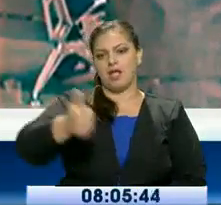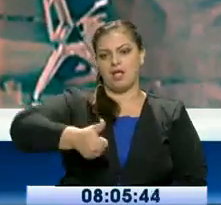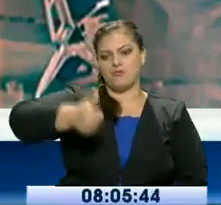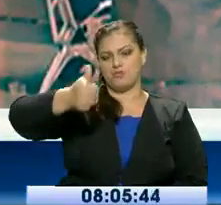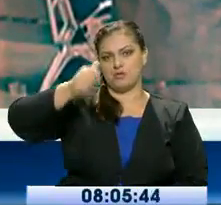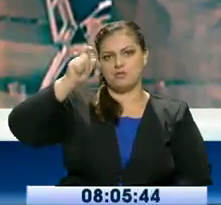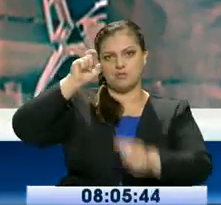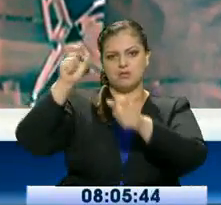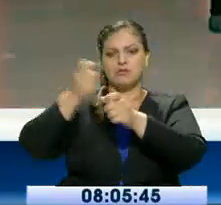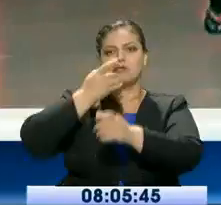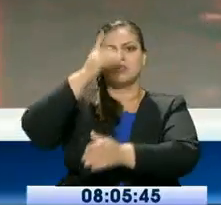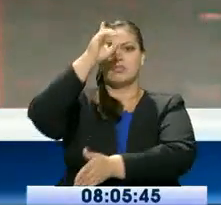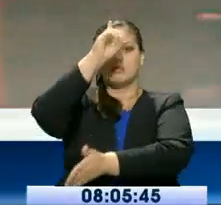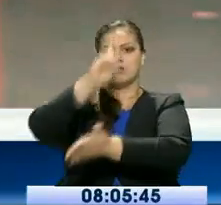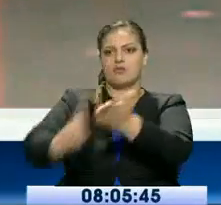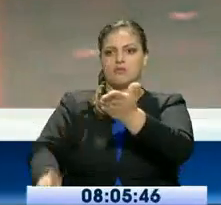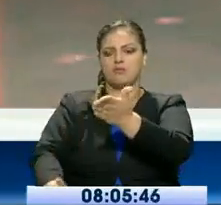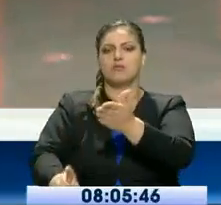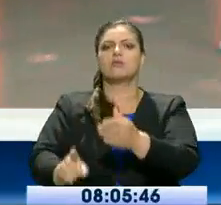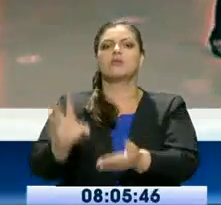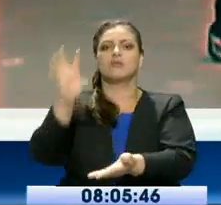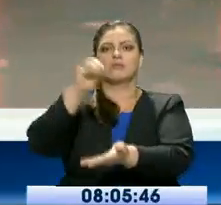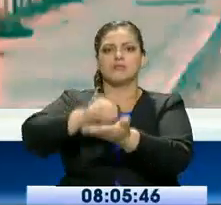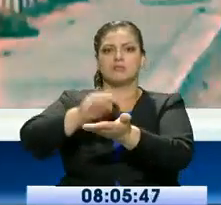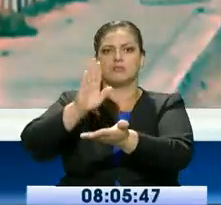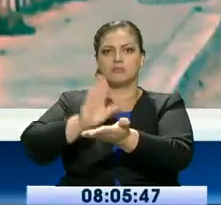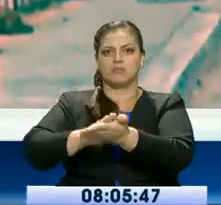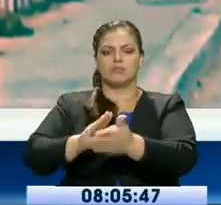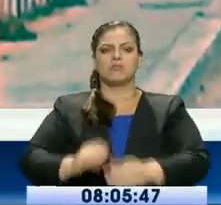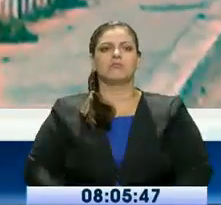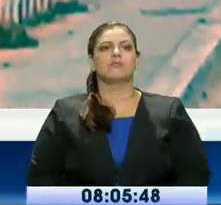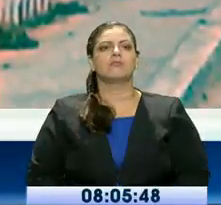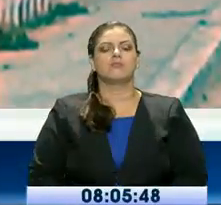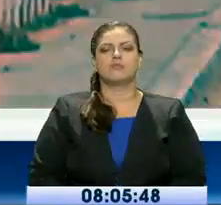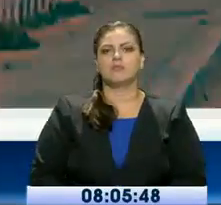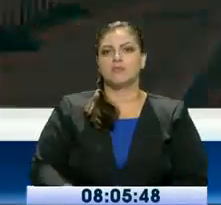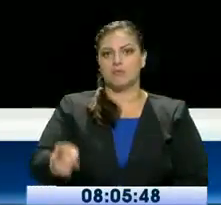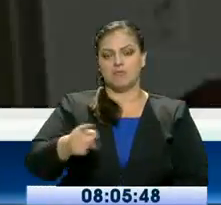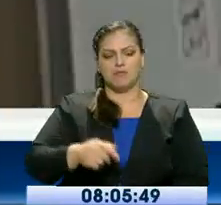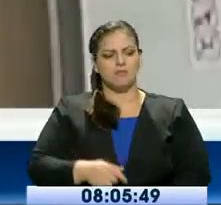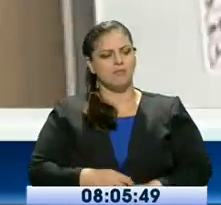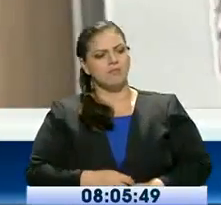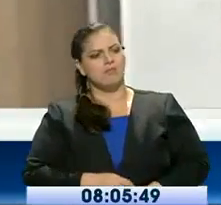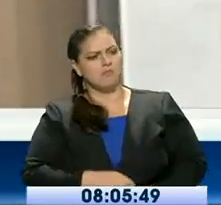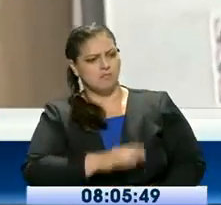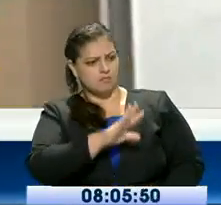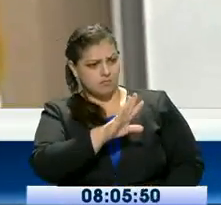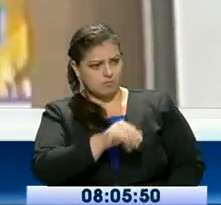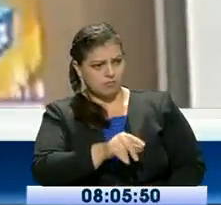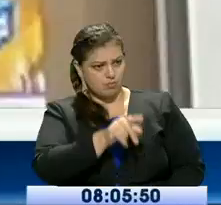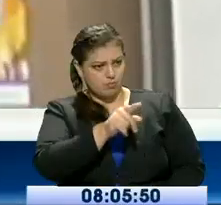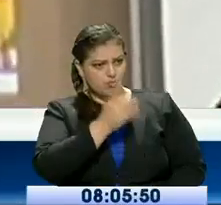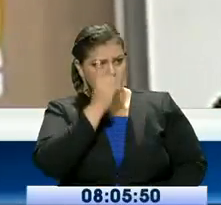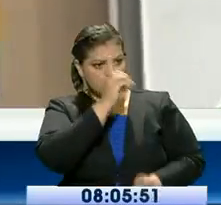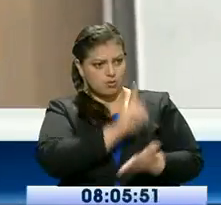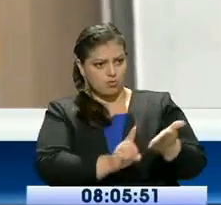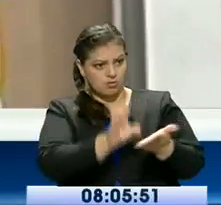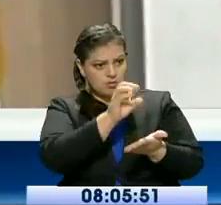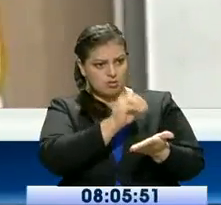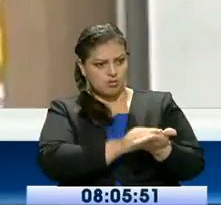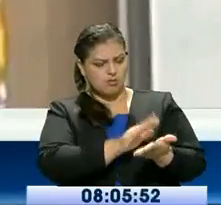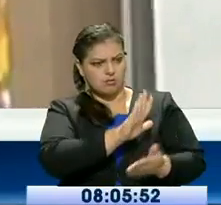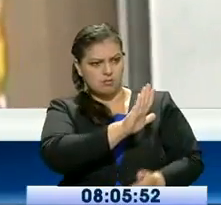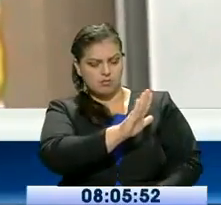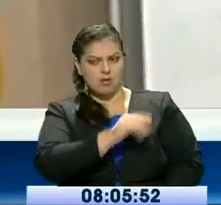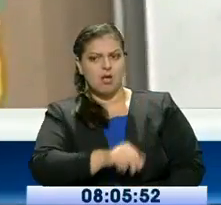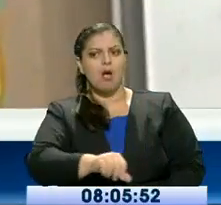sido demandados por el problema que se registró en la cooperativa Mariuxi Febres Cordero. Ya cuando viene ya este sujeto